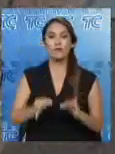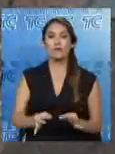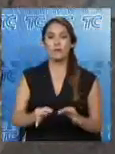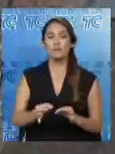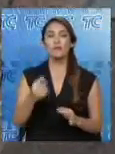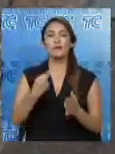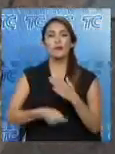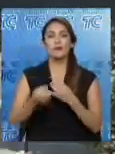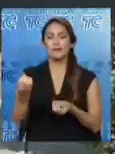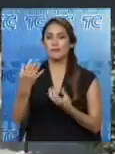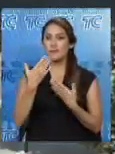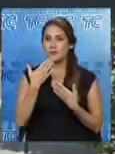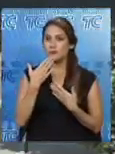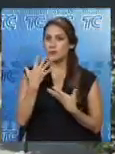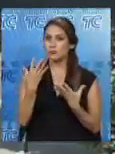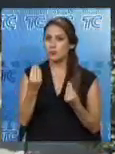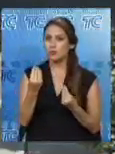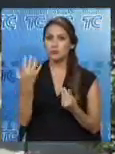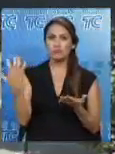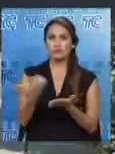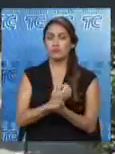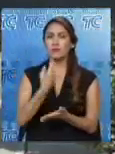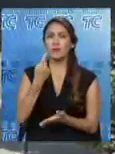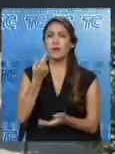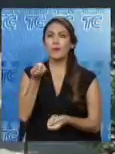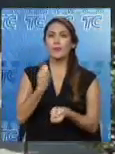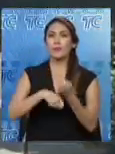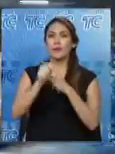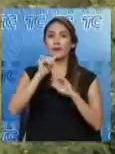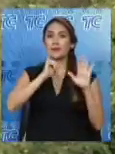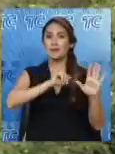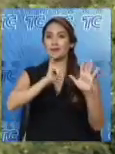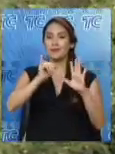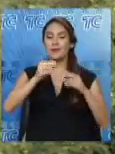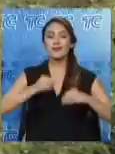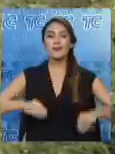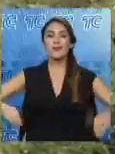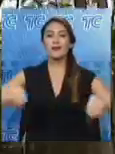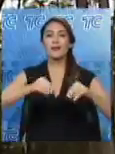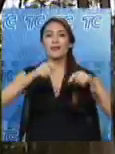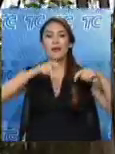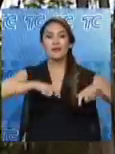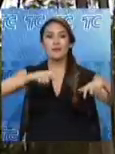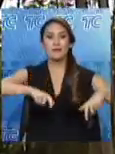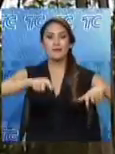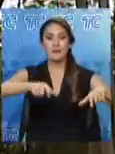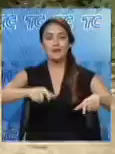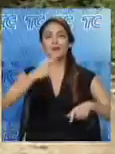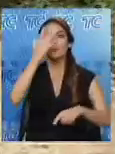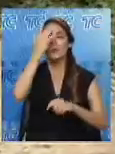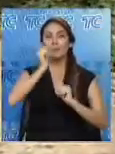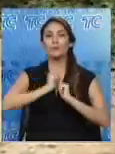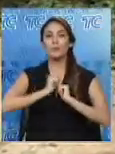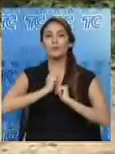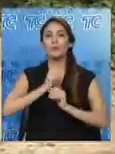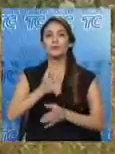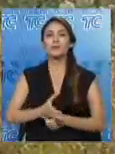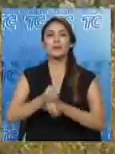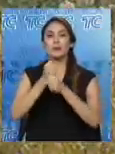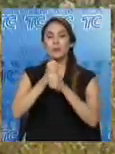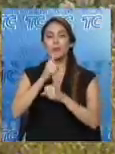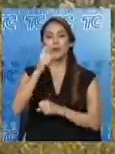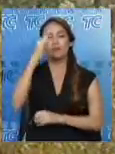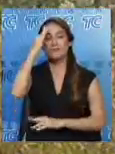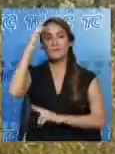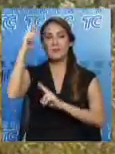través de un informe que existió un cobro excesivo en la venta de 66 lotes del Parque Samanes, que estaban en manos del Instituto de Seguridad Social de las